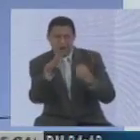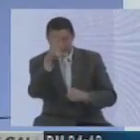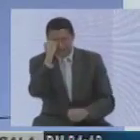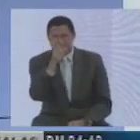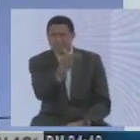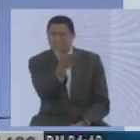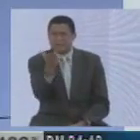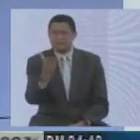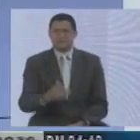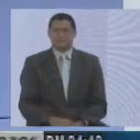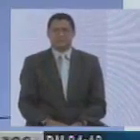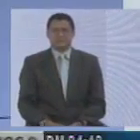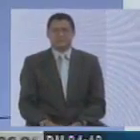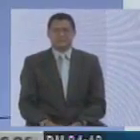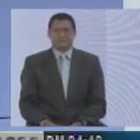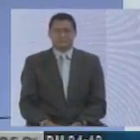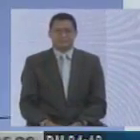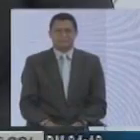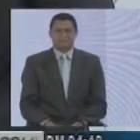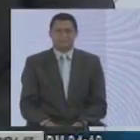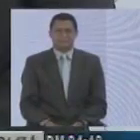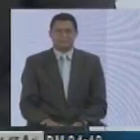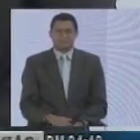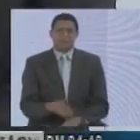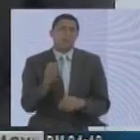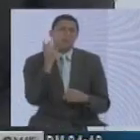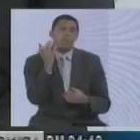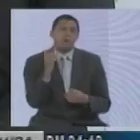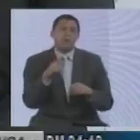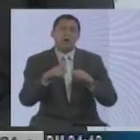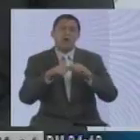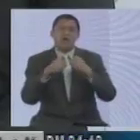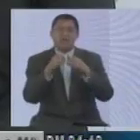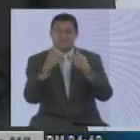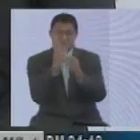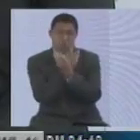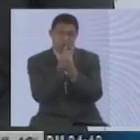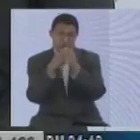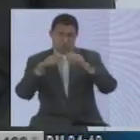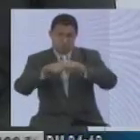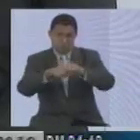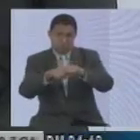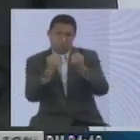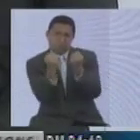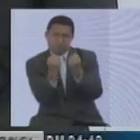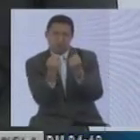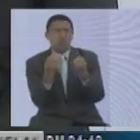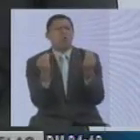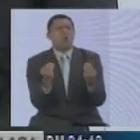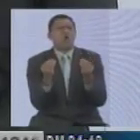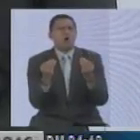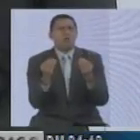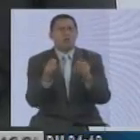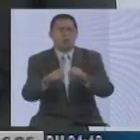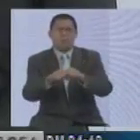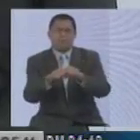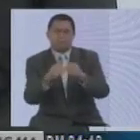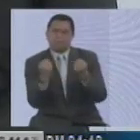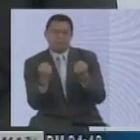entender un poco en casa normalmente las fracturas sé que hay una un sistema de clasificación de fractura cuando la